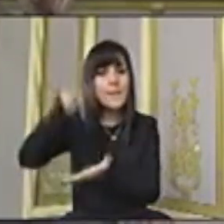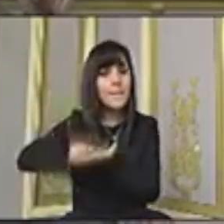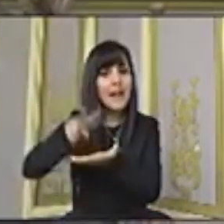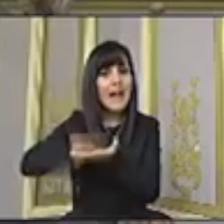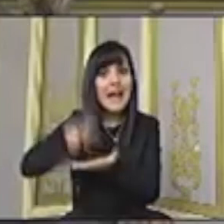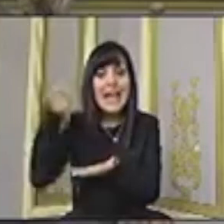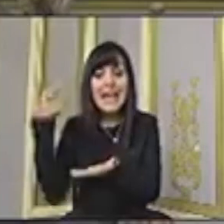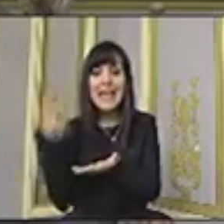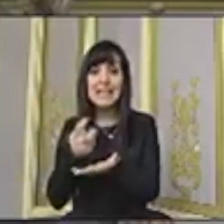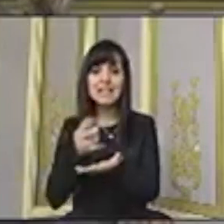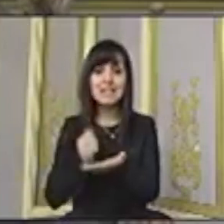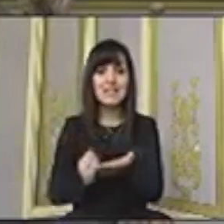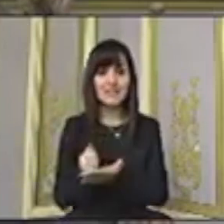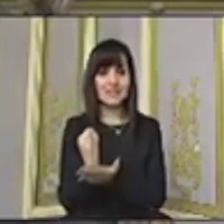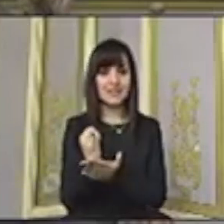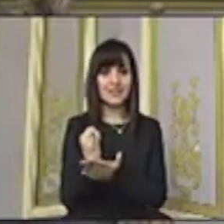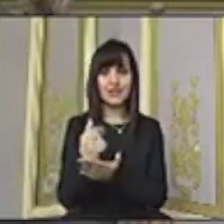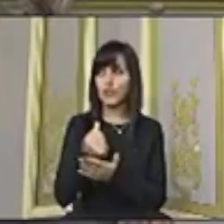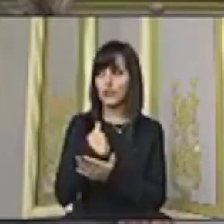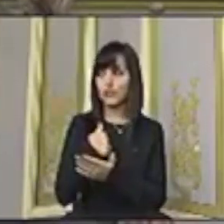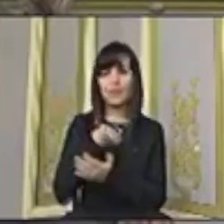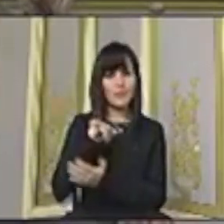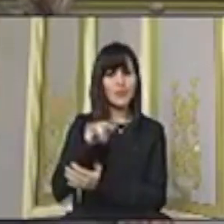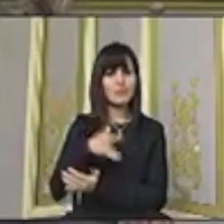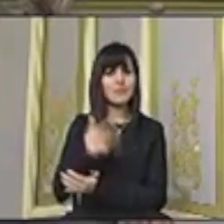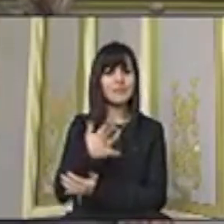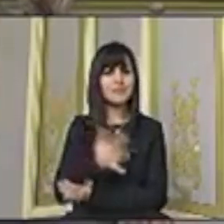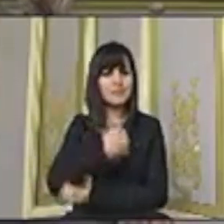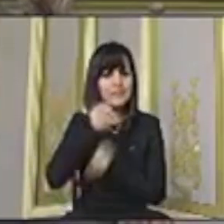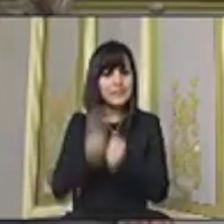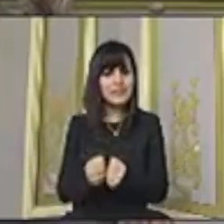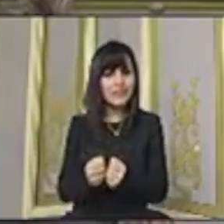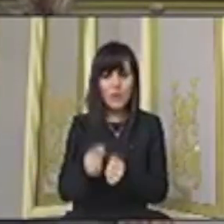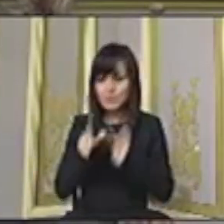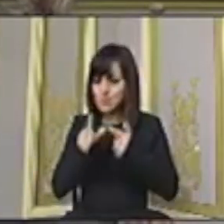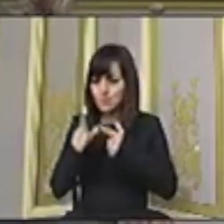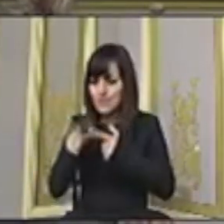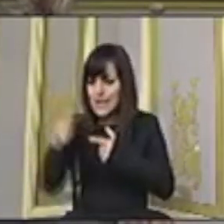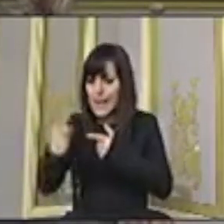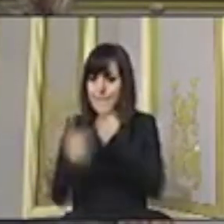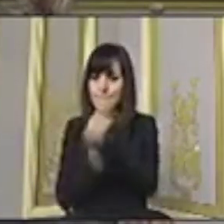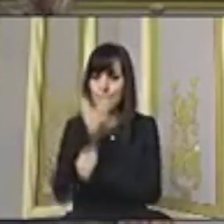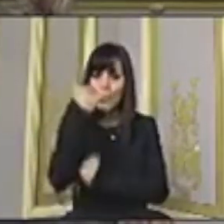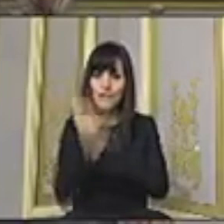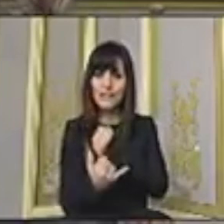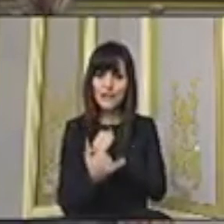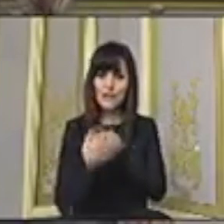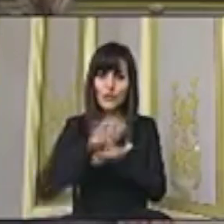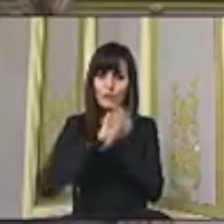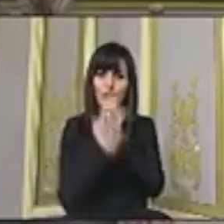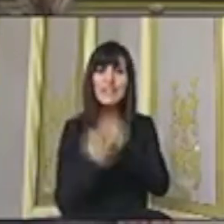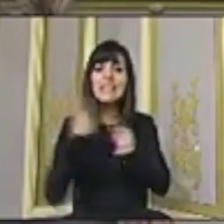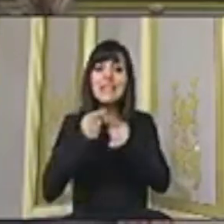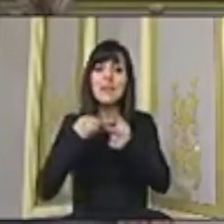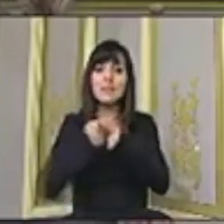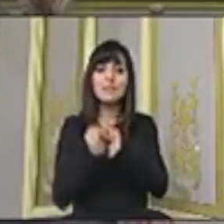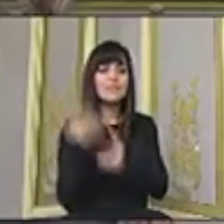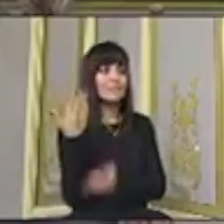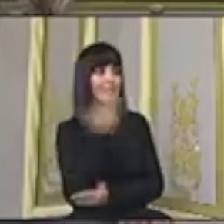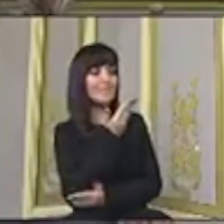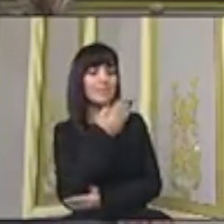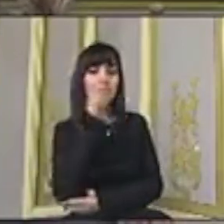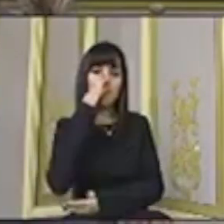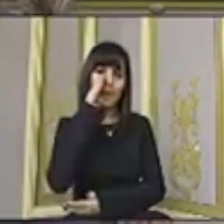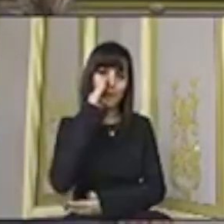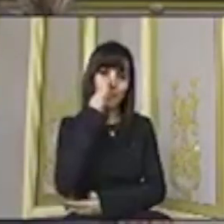decisión. Tengo la convicción de dar continuidad al proyecto de transformación iniciado por el gobernador Luis Miguel Barbosa